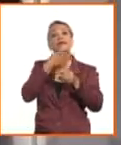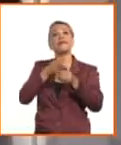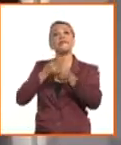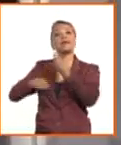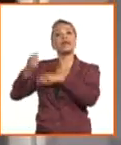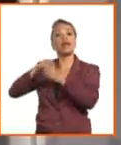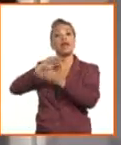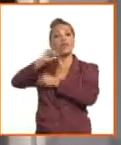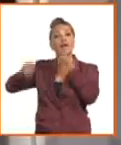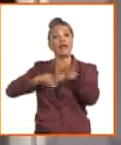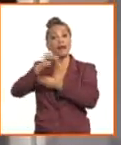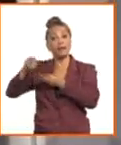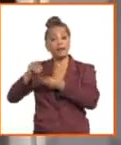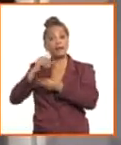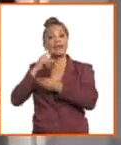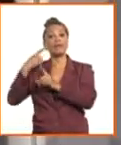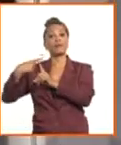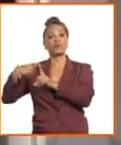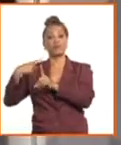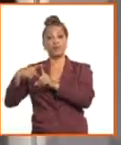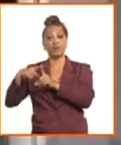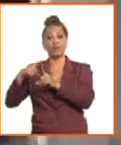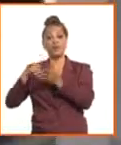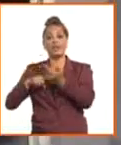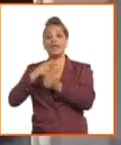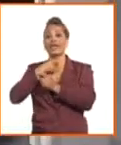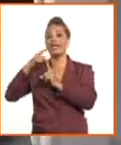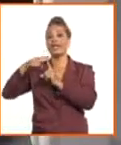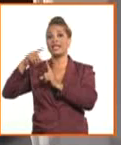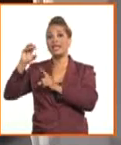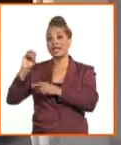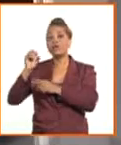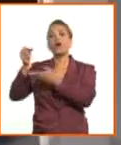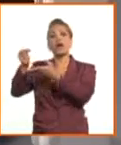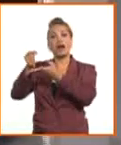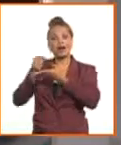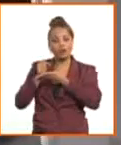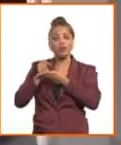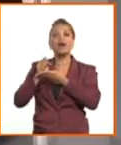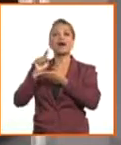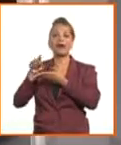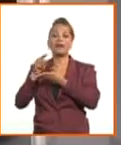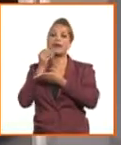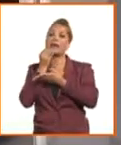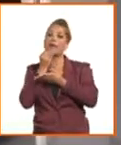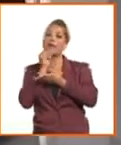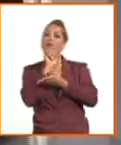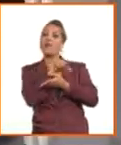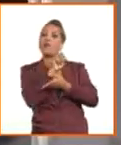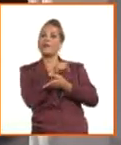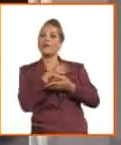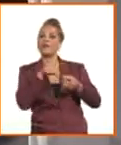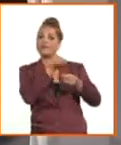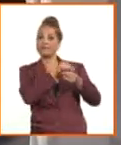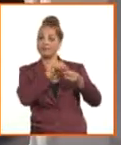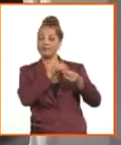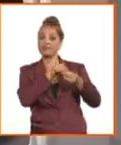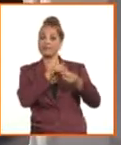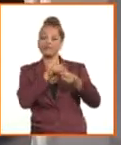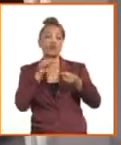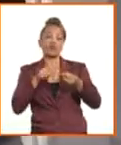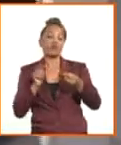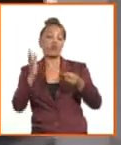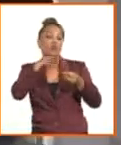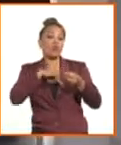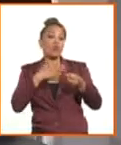neto positivo que genera el mercado cambiario ayuda a eso, que hoy no lo tenemos, porque hoy no estamos participando en el mercado